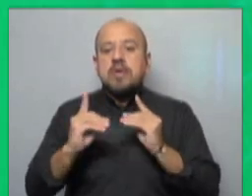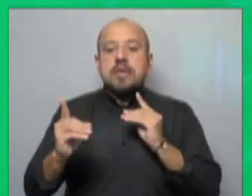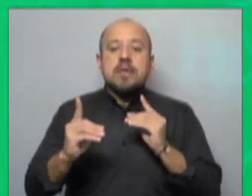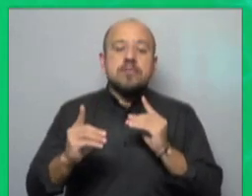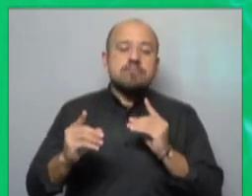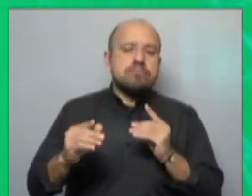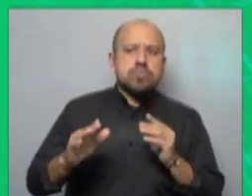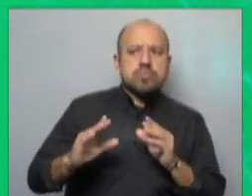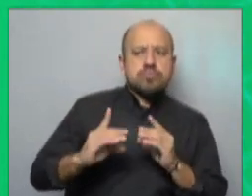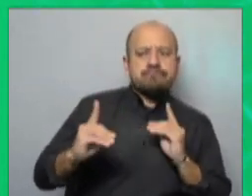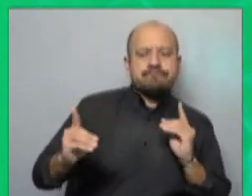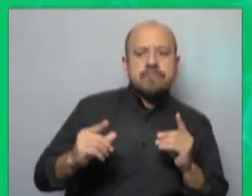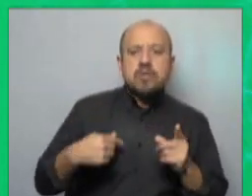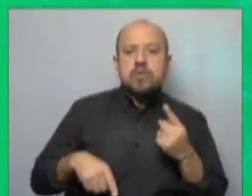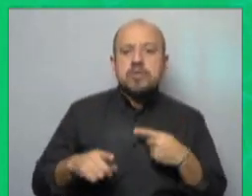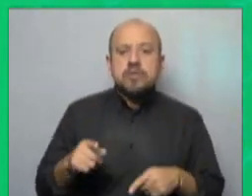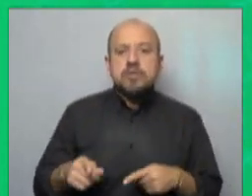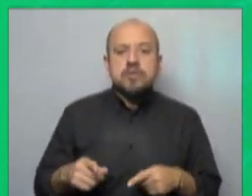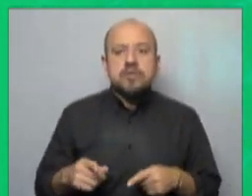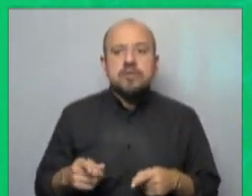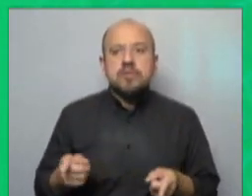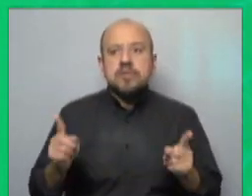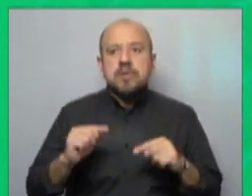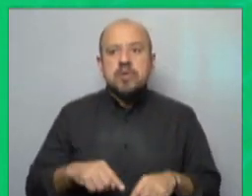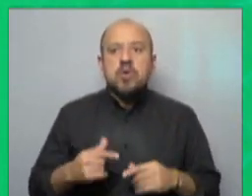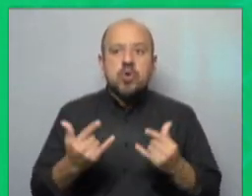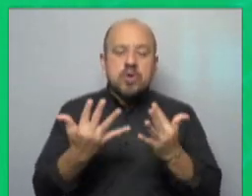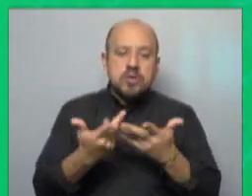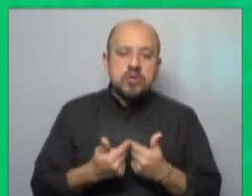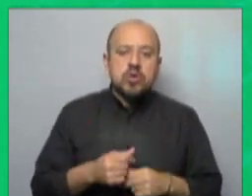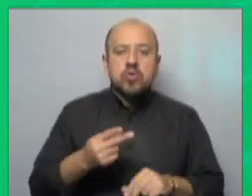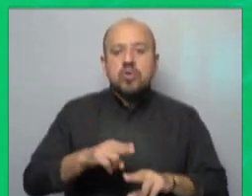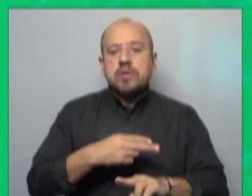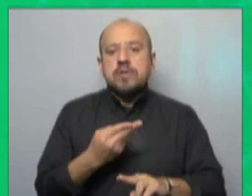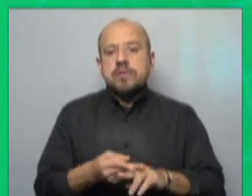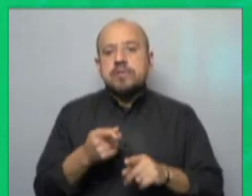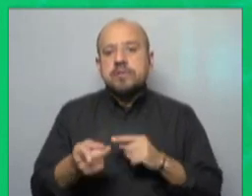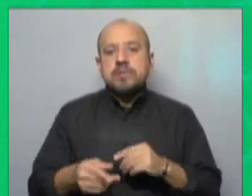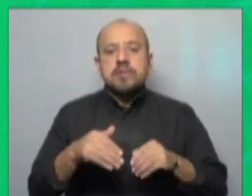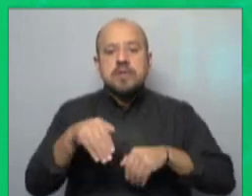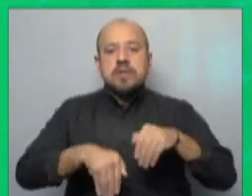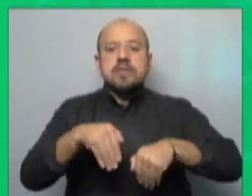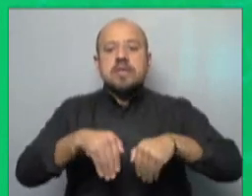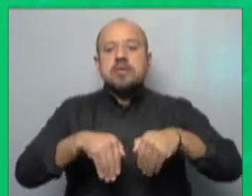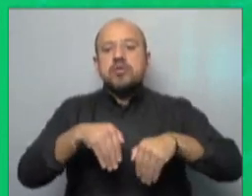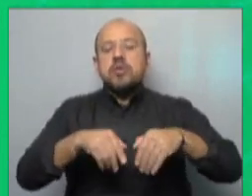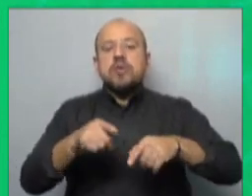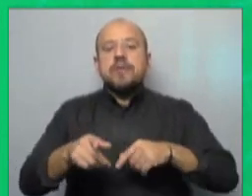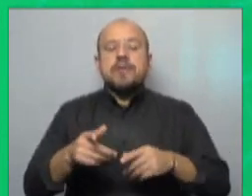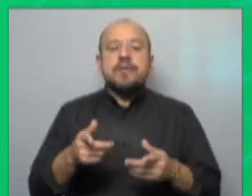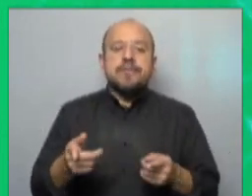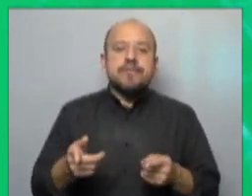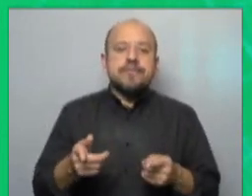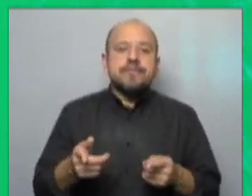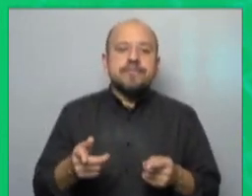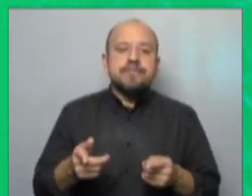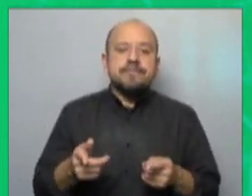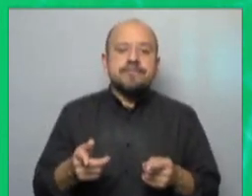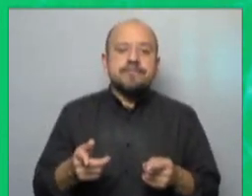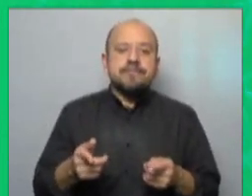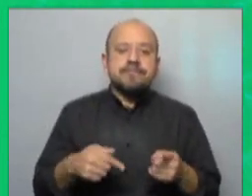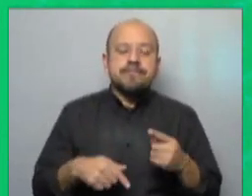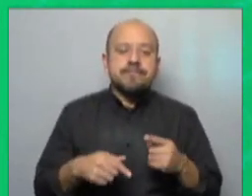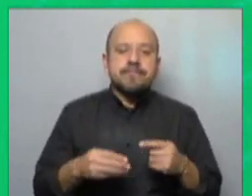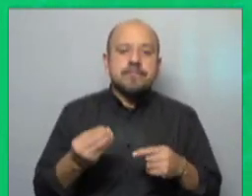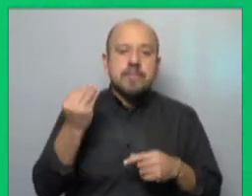el último tiempo después vino un reordenamiento interno a partir de las elecciones internas la la